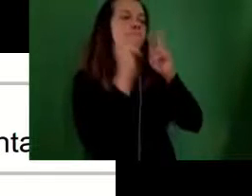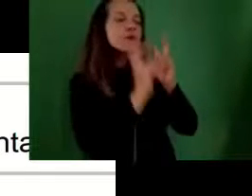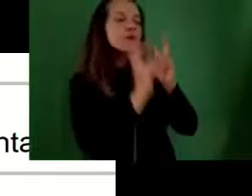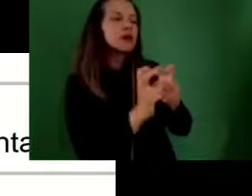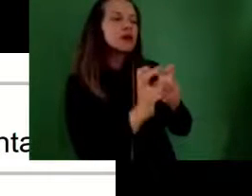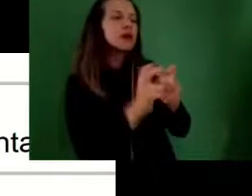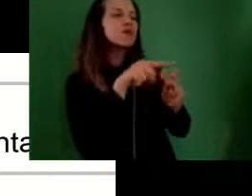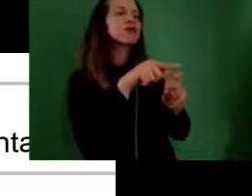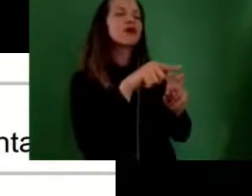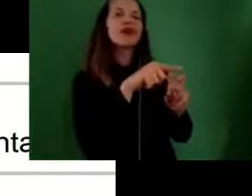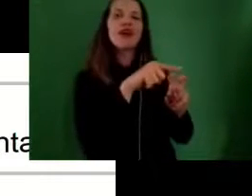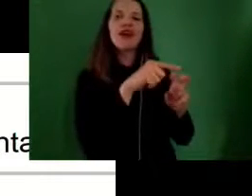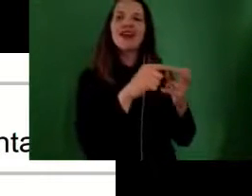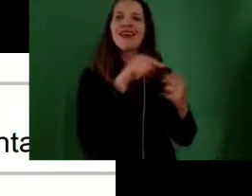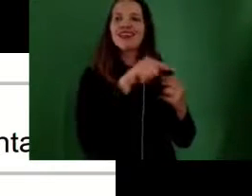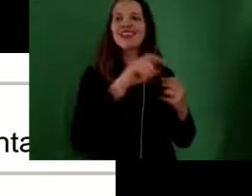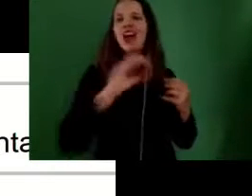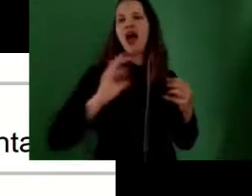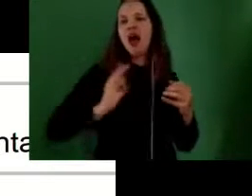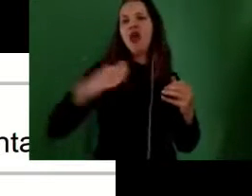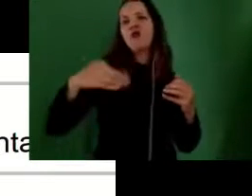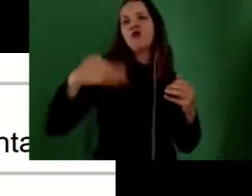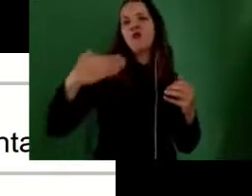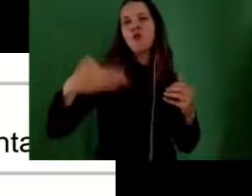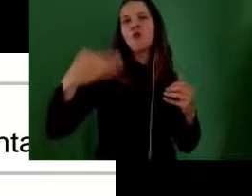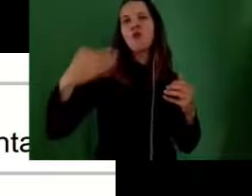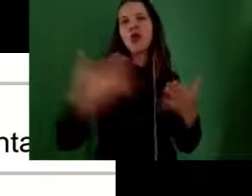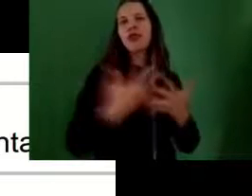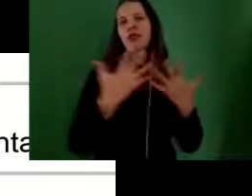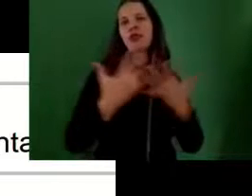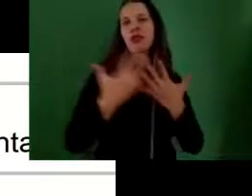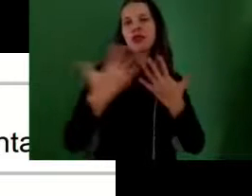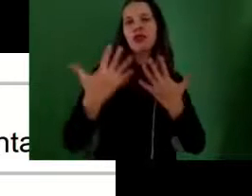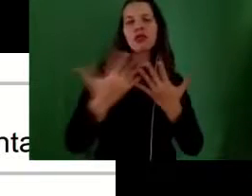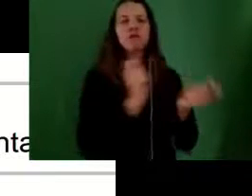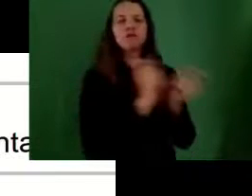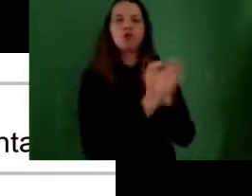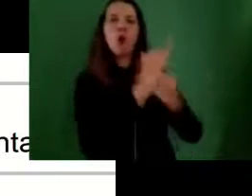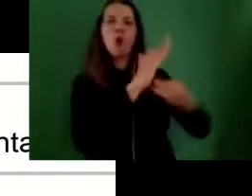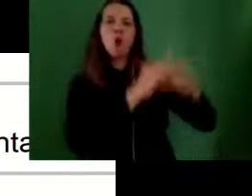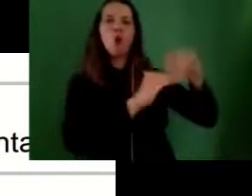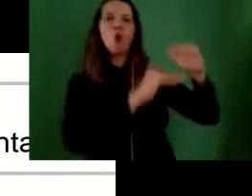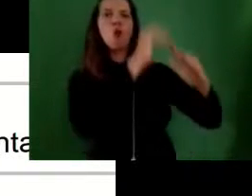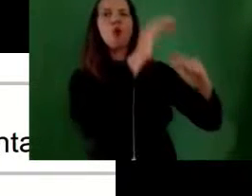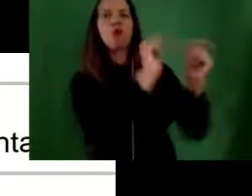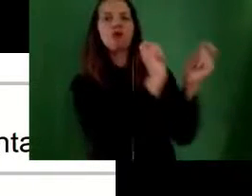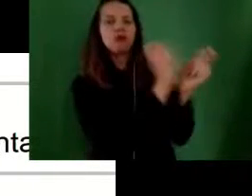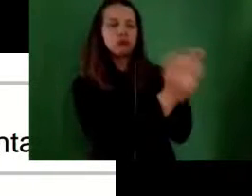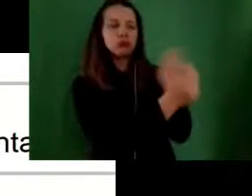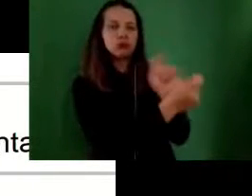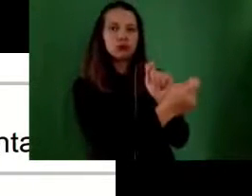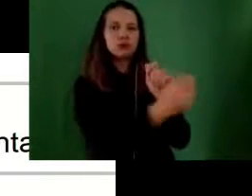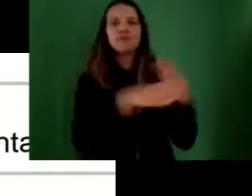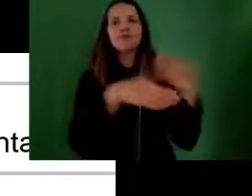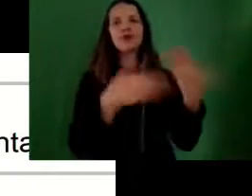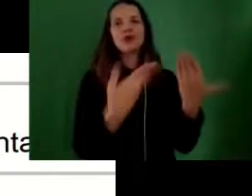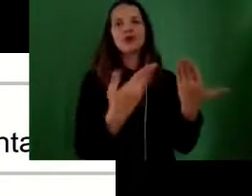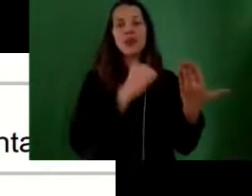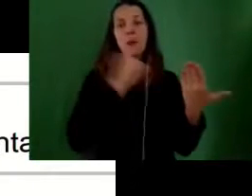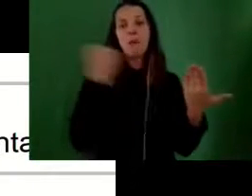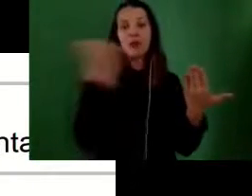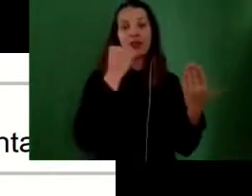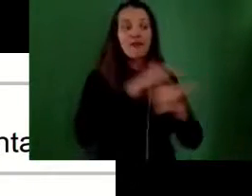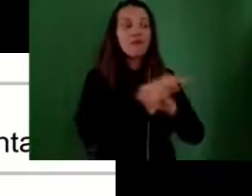día, año a año, y década tras década. Si yo puedo recordar